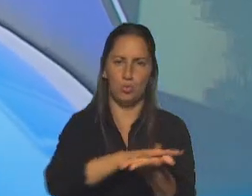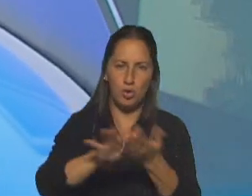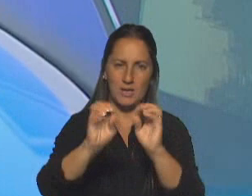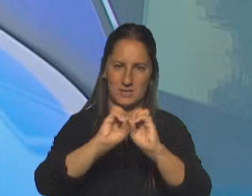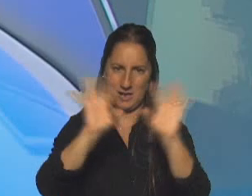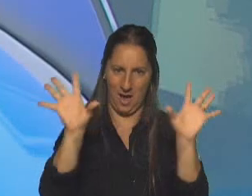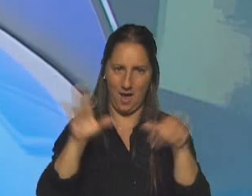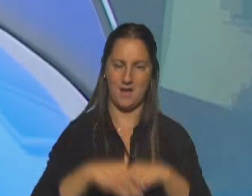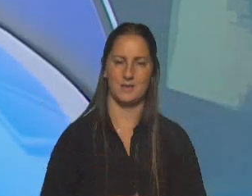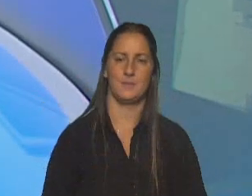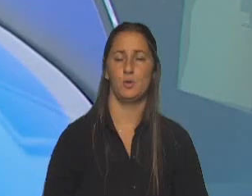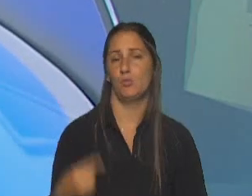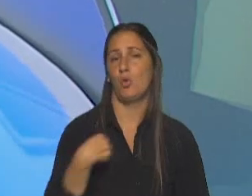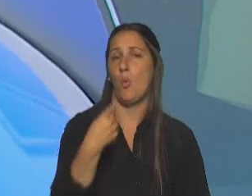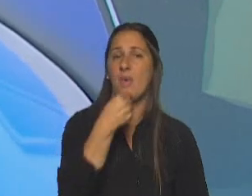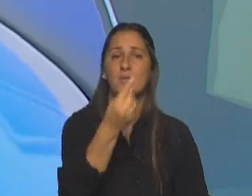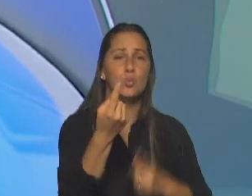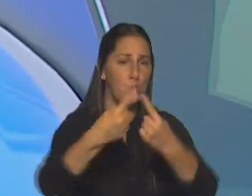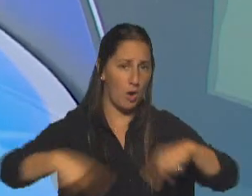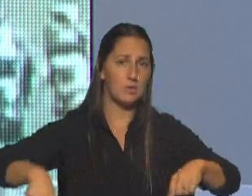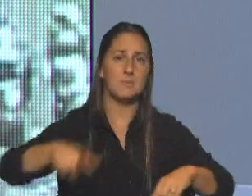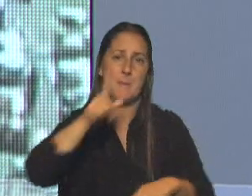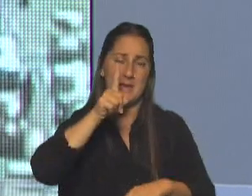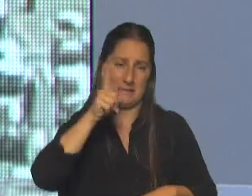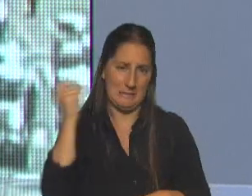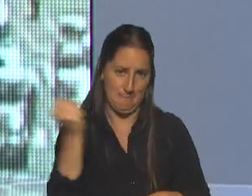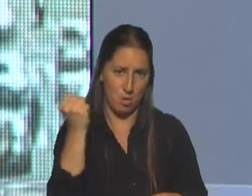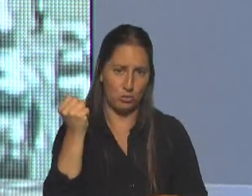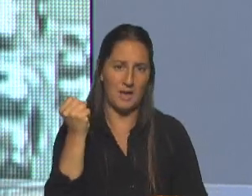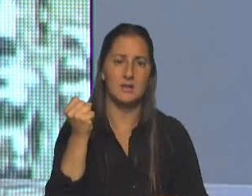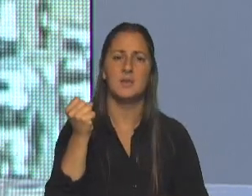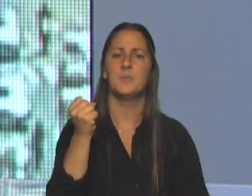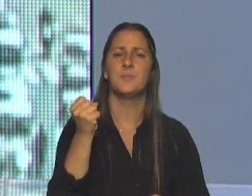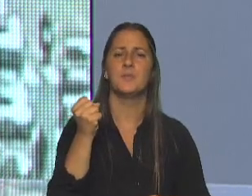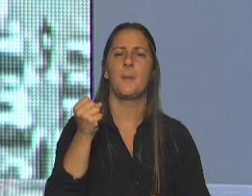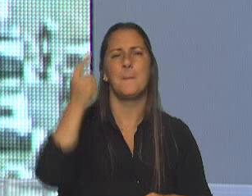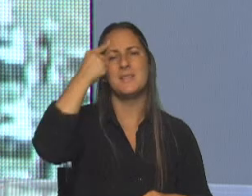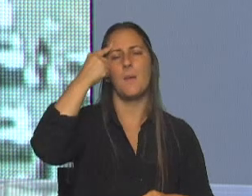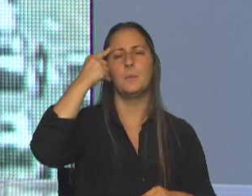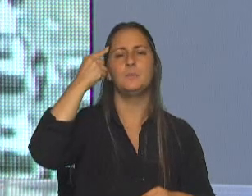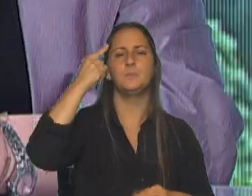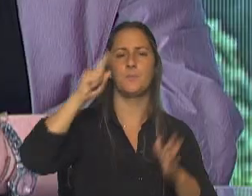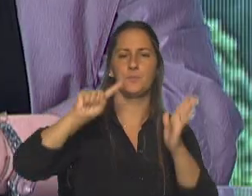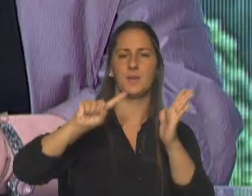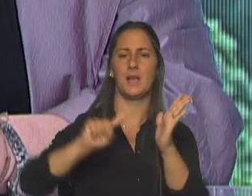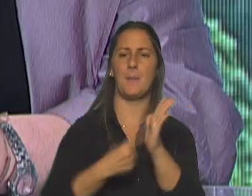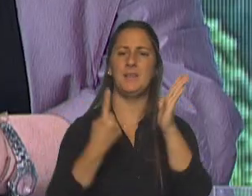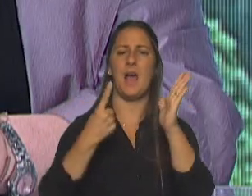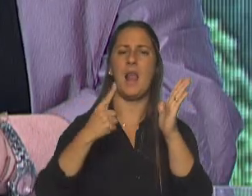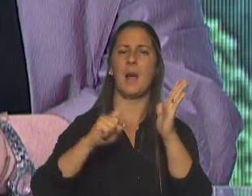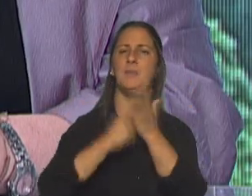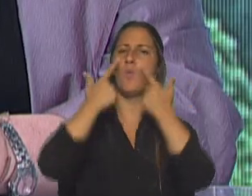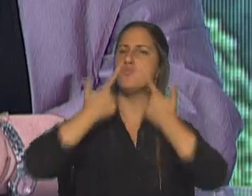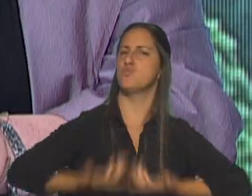voy a decir algo que a mí me parece importante, y es que tenemos que dejar de pensar la capital solo como la vidriera de la